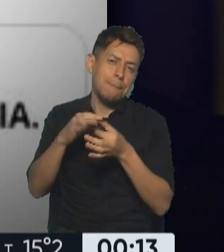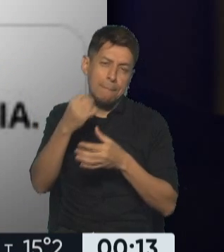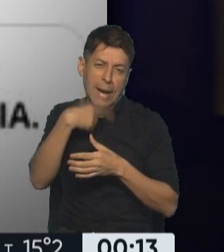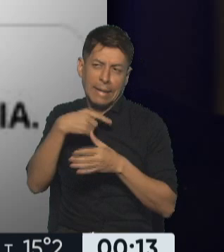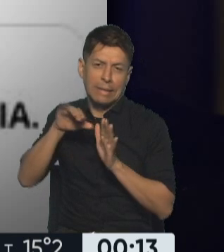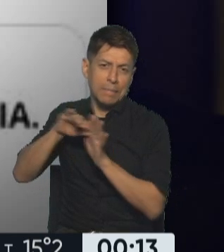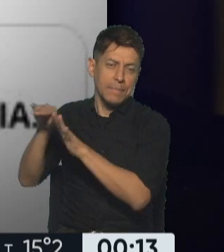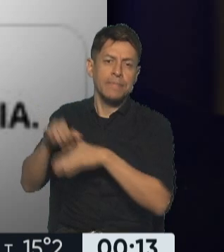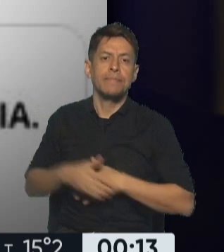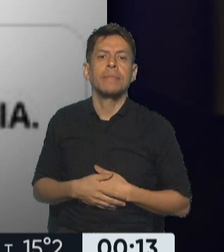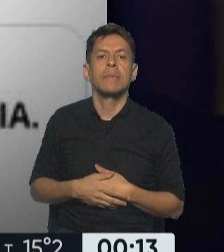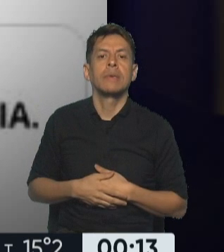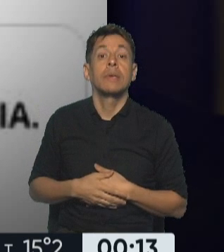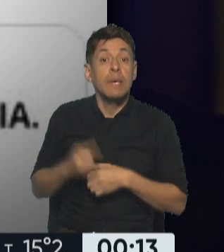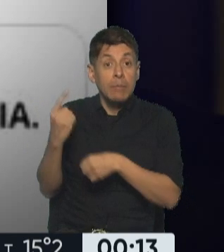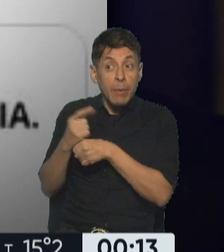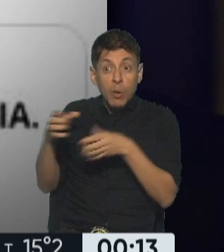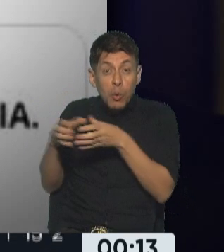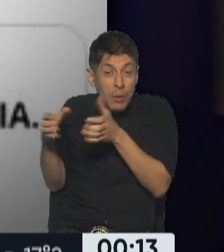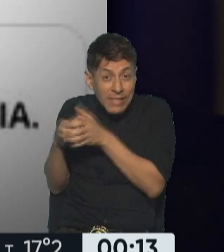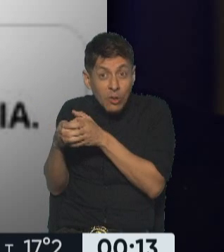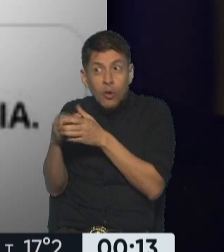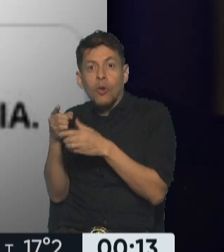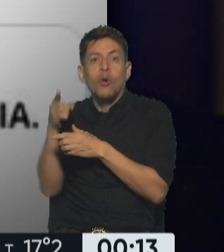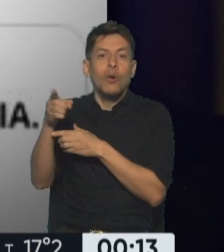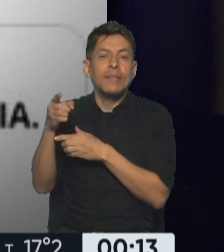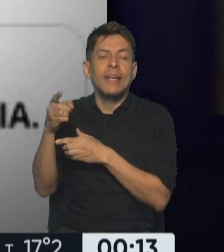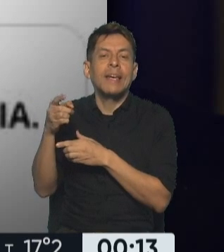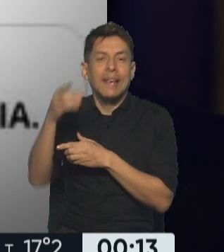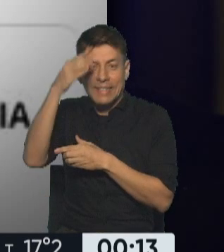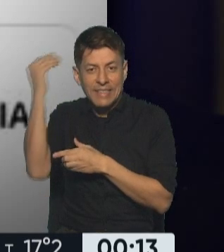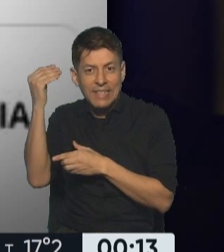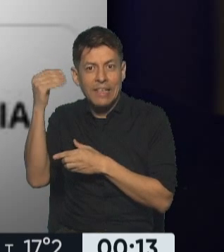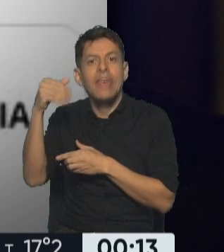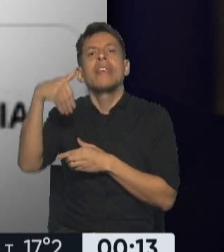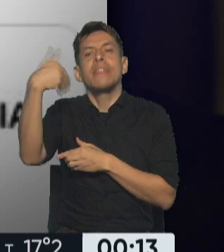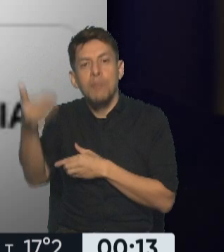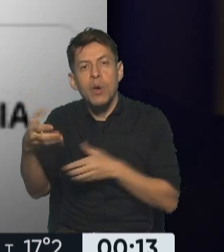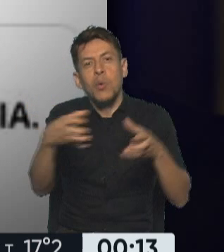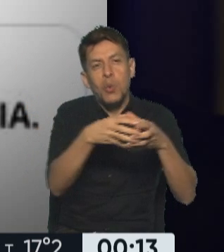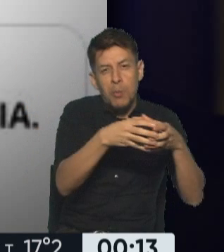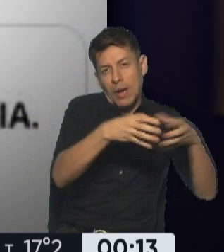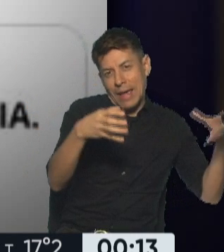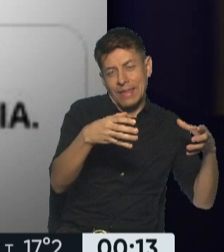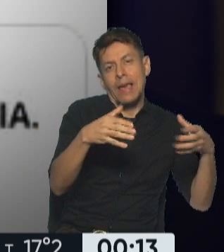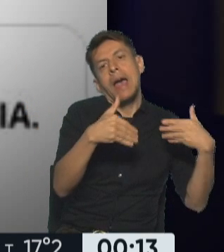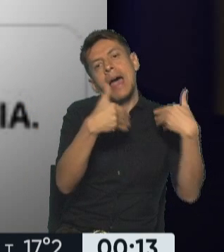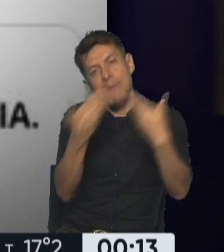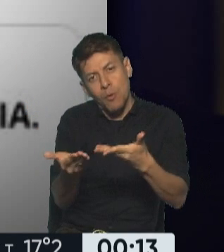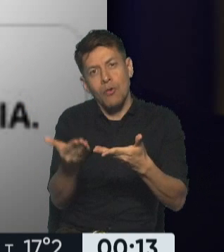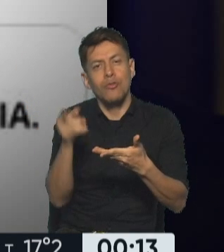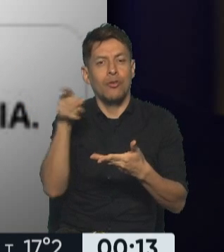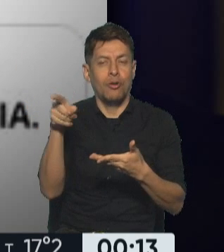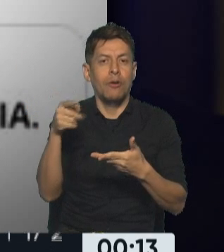llegó un grupo reducido en contra de la vicepresidenta y luego llegaron las manifestaciones de apoyo. Responde Horacio Rodríguez Larreta, dice: